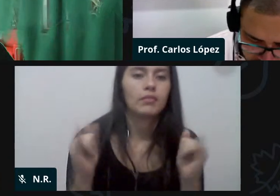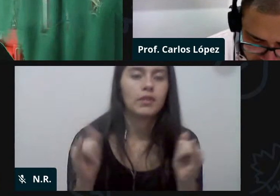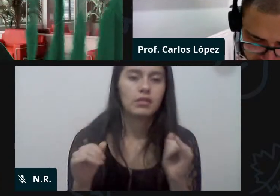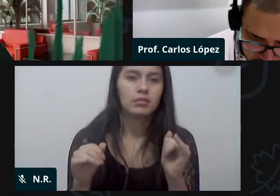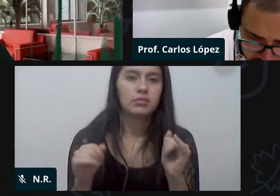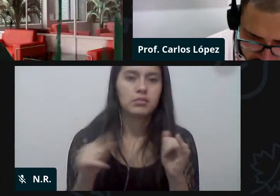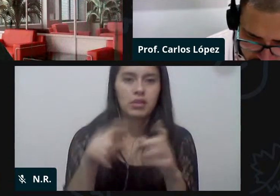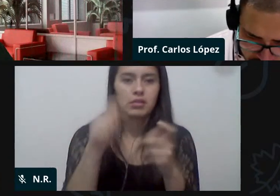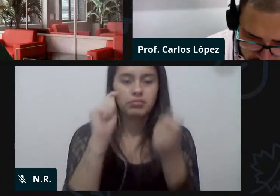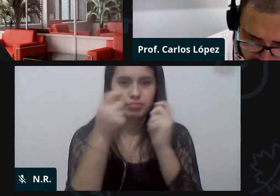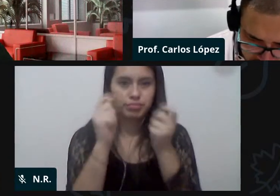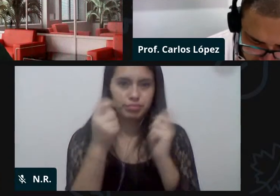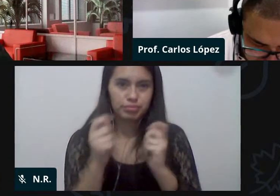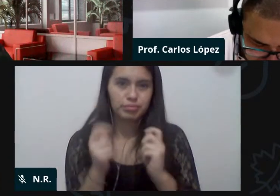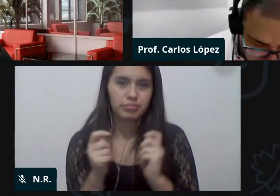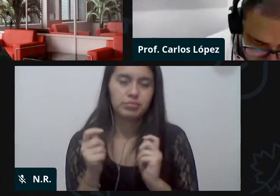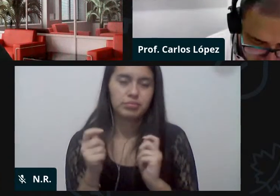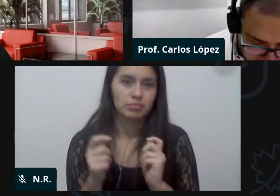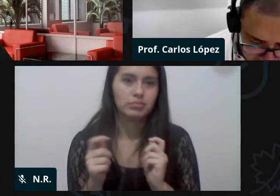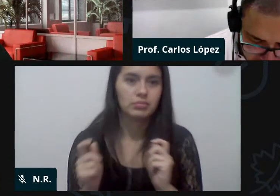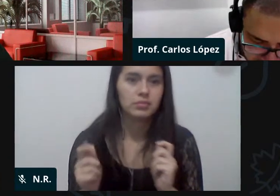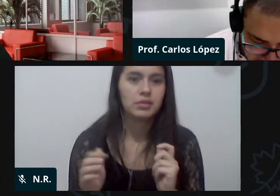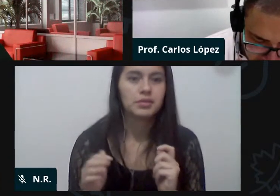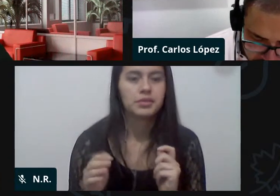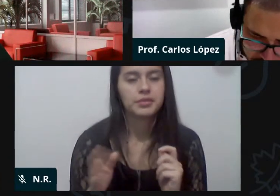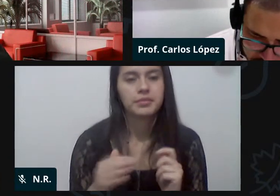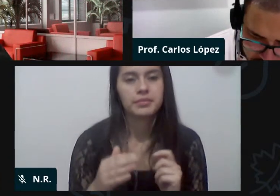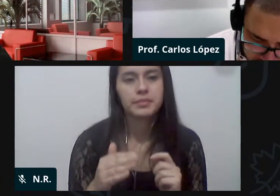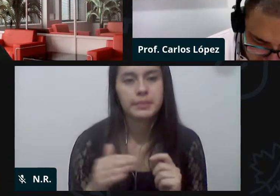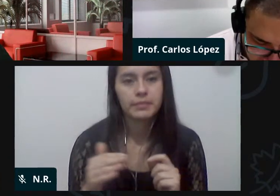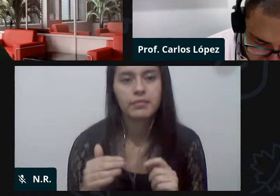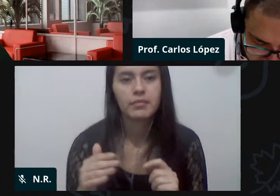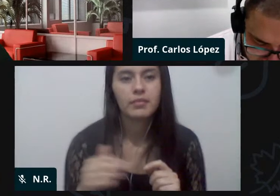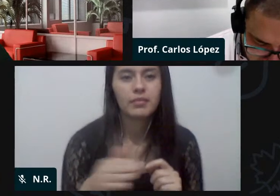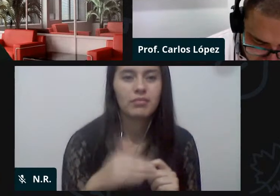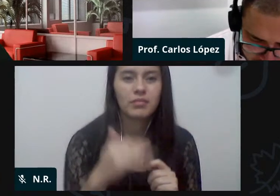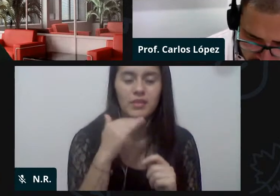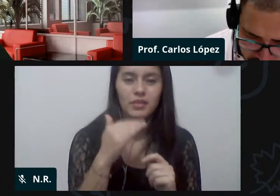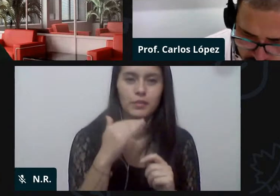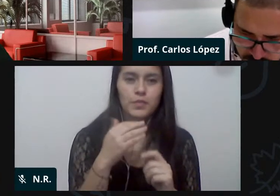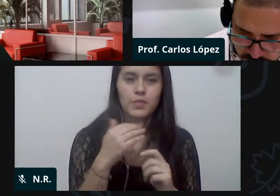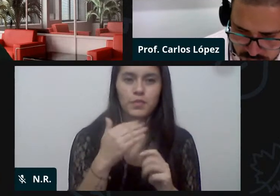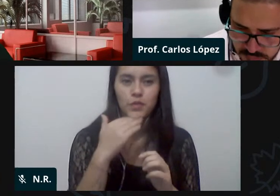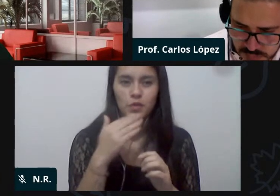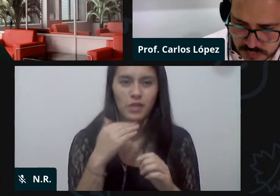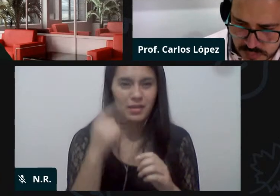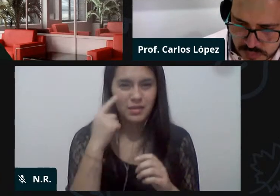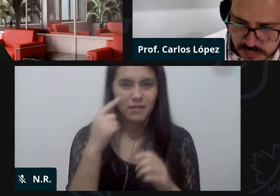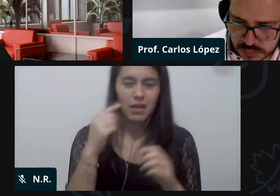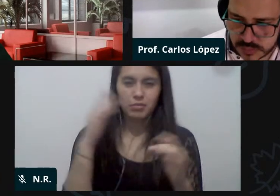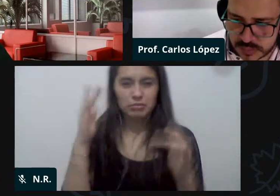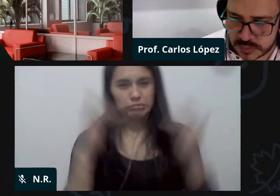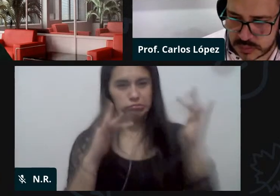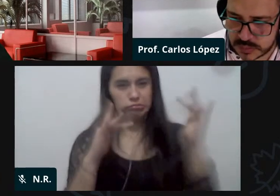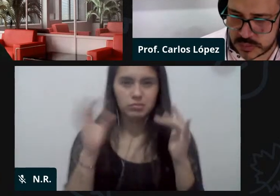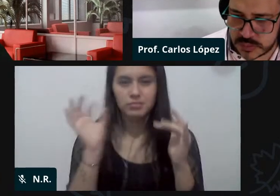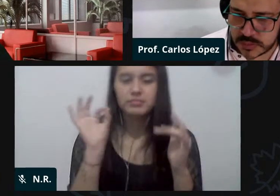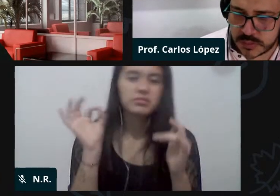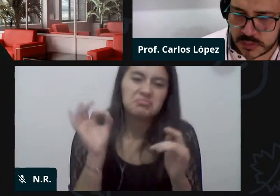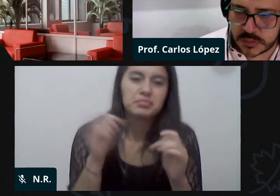ajustar qué tanto quieren que se vea la imagen, o sea, como para que no quede generando ese ruido.